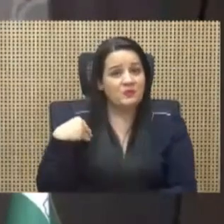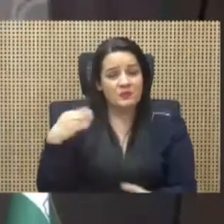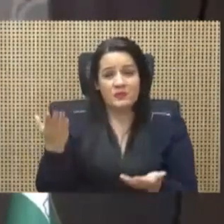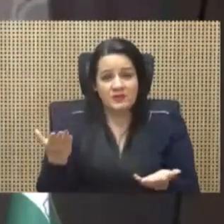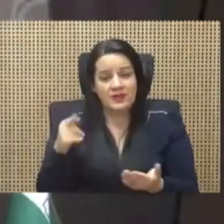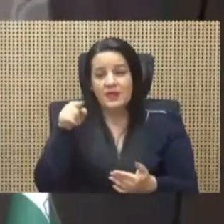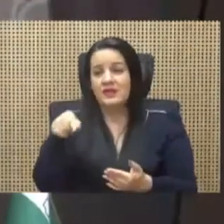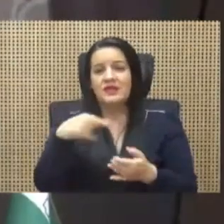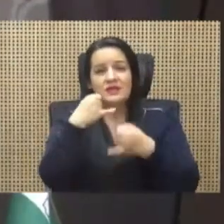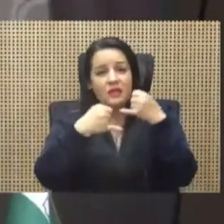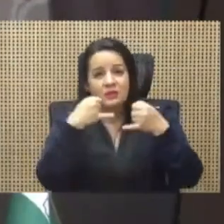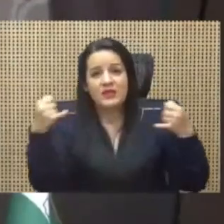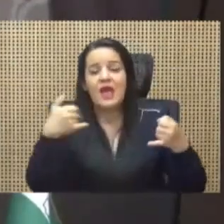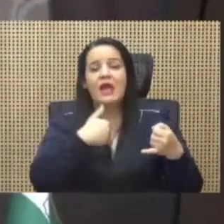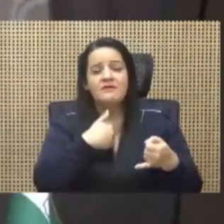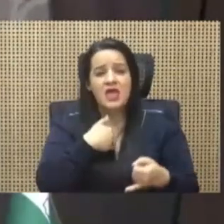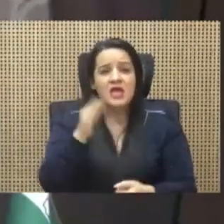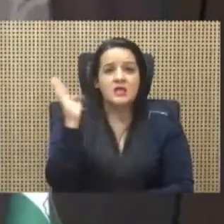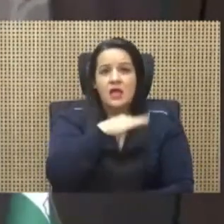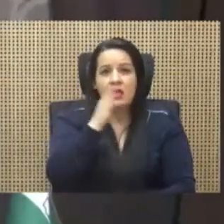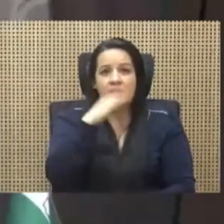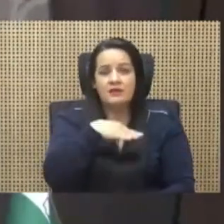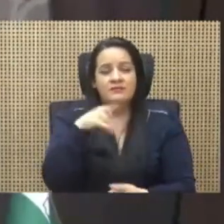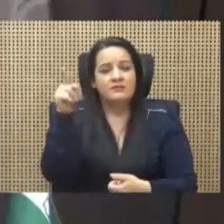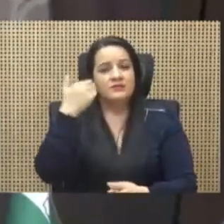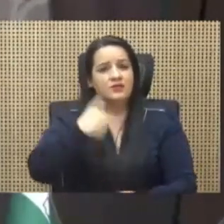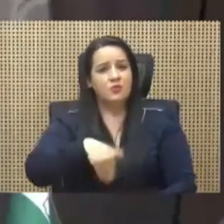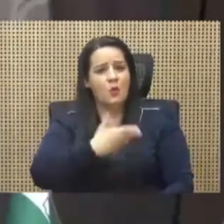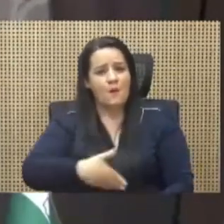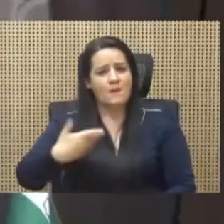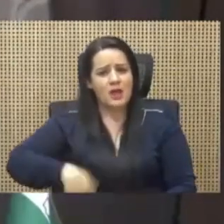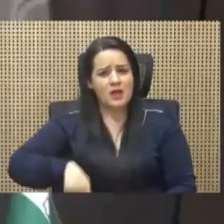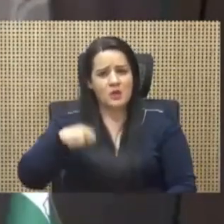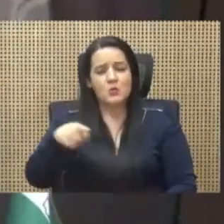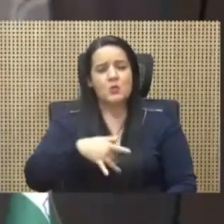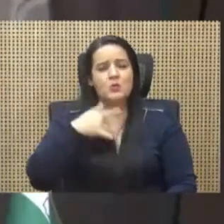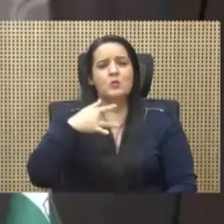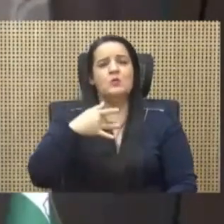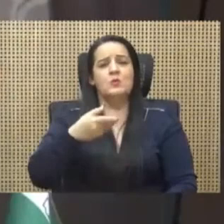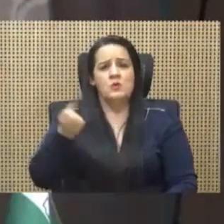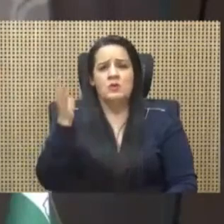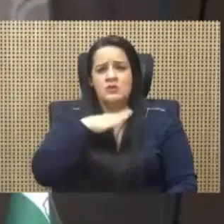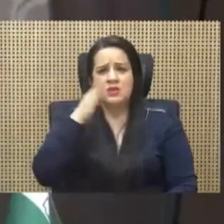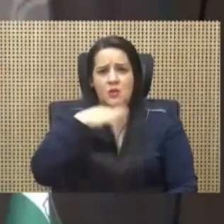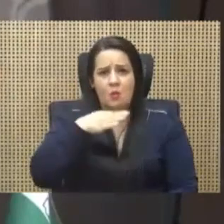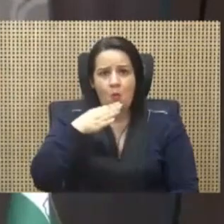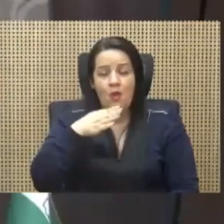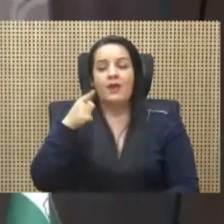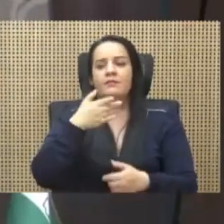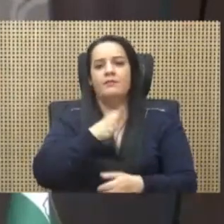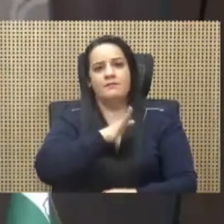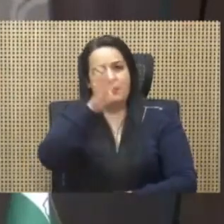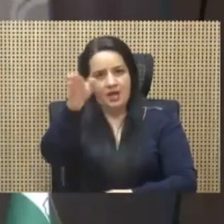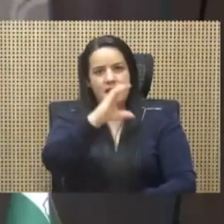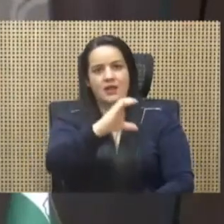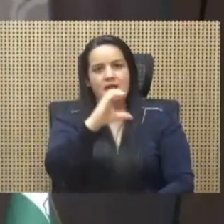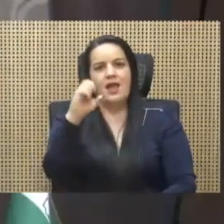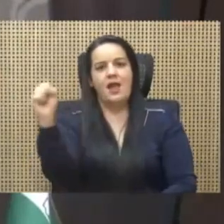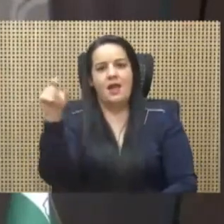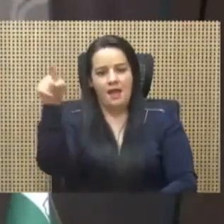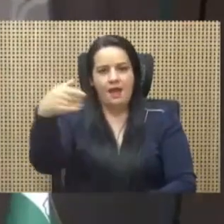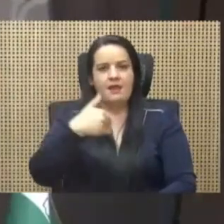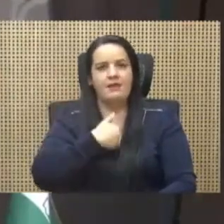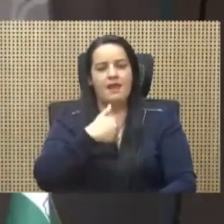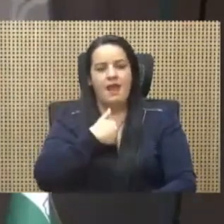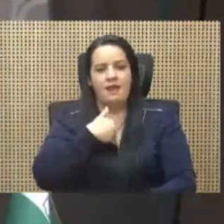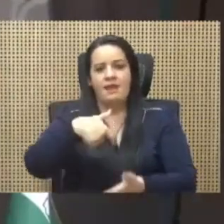suey tenía chile, señor presidente, y lo enchiló. Vaya a la caja, porque en la caja hay crema de rosas,